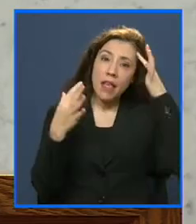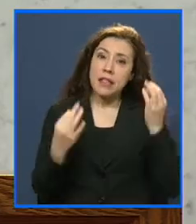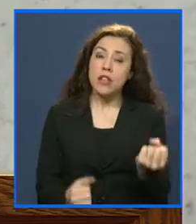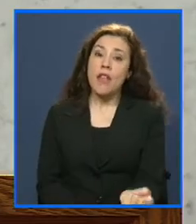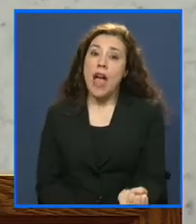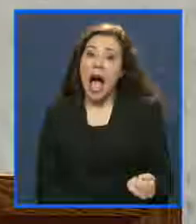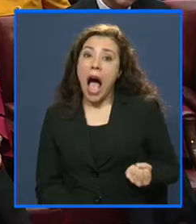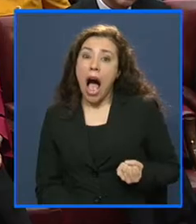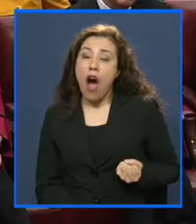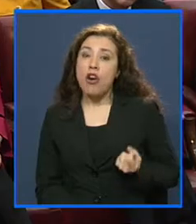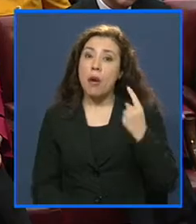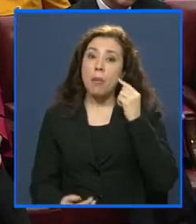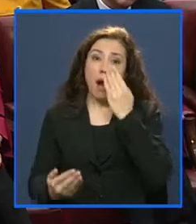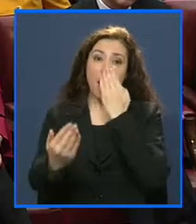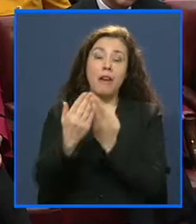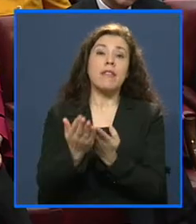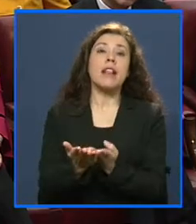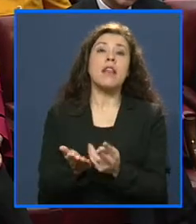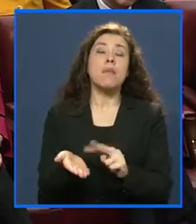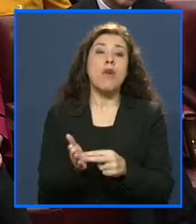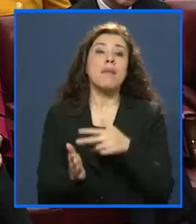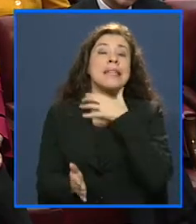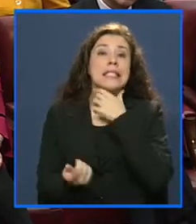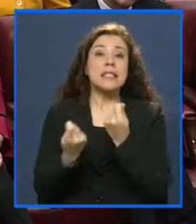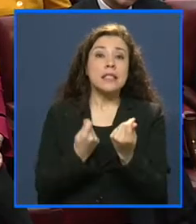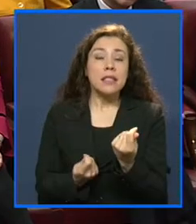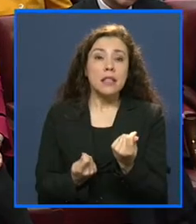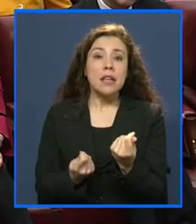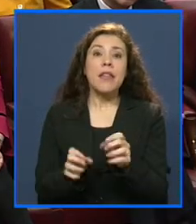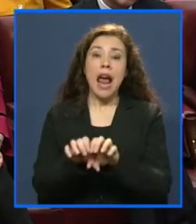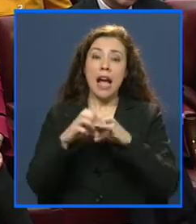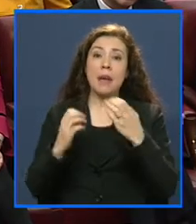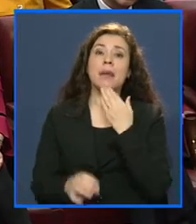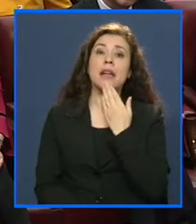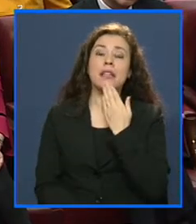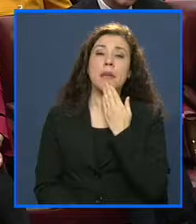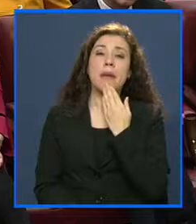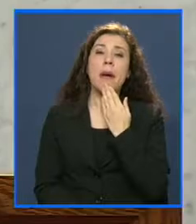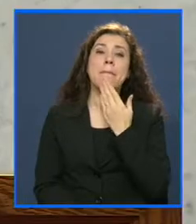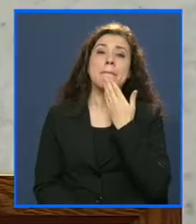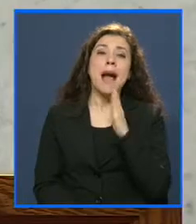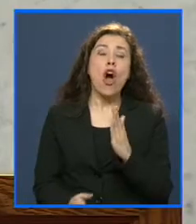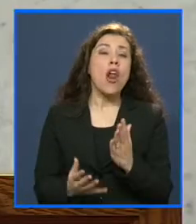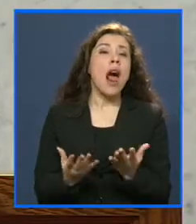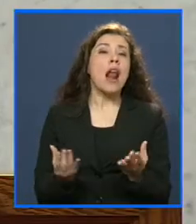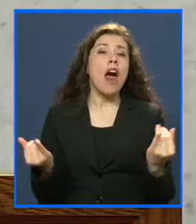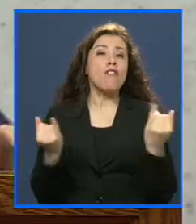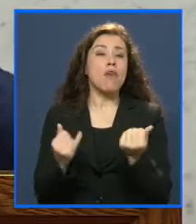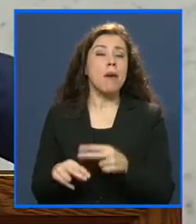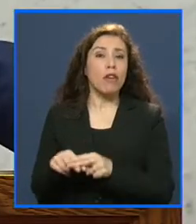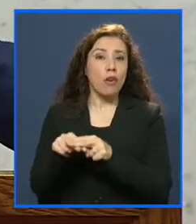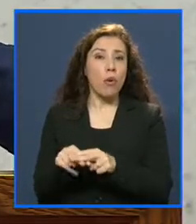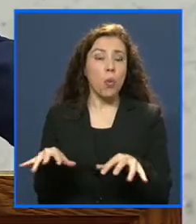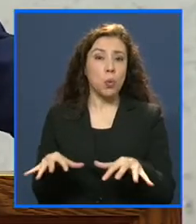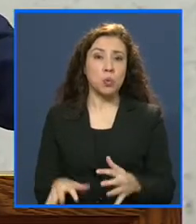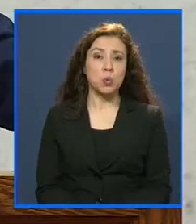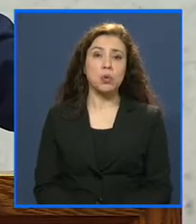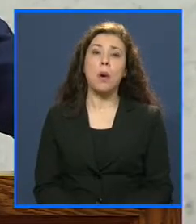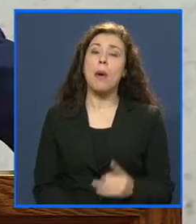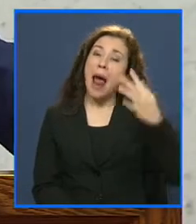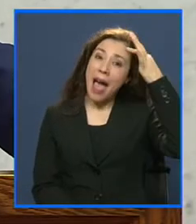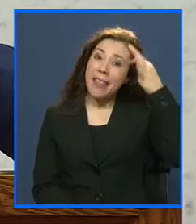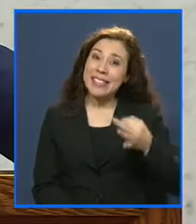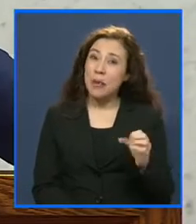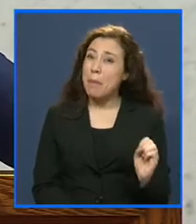para hacer frente al déficit presupuestario de la corporación y optimizar lo más posible sus recursos una de las primeras medidas que